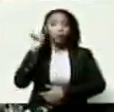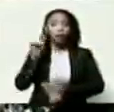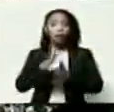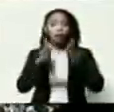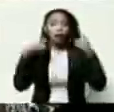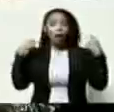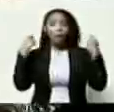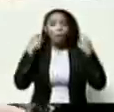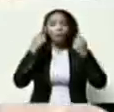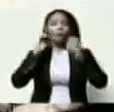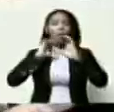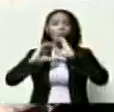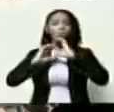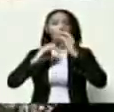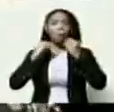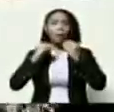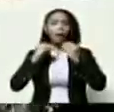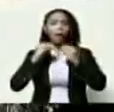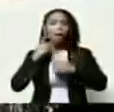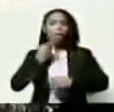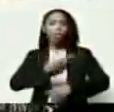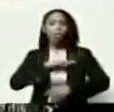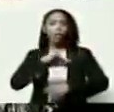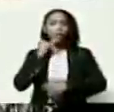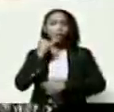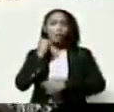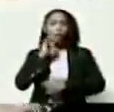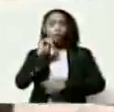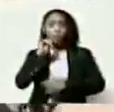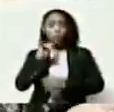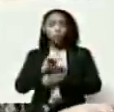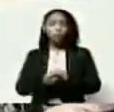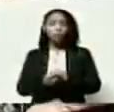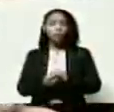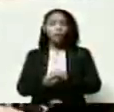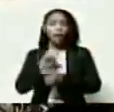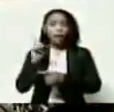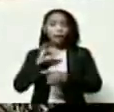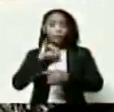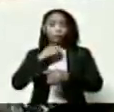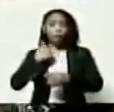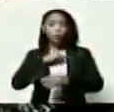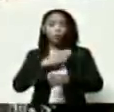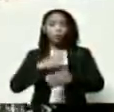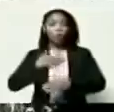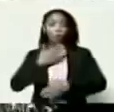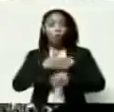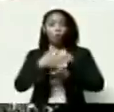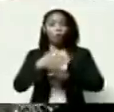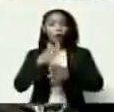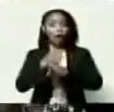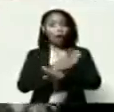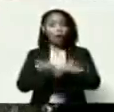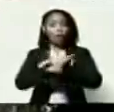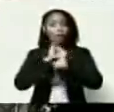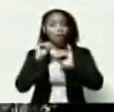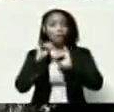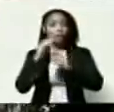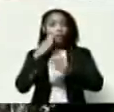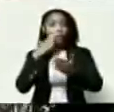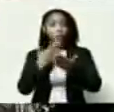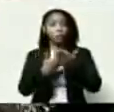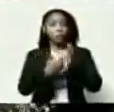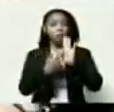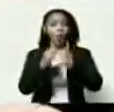campaña mediática para tergiversar la información. Es parte de la información que nosotros podemos aportar esta hora, pero antes de despedir, vamos a presentar